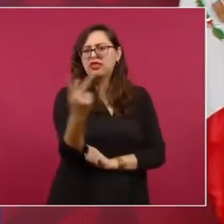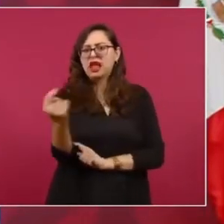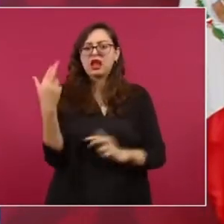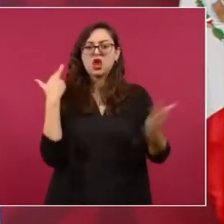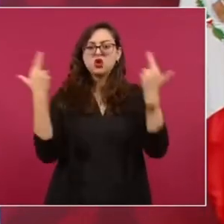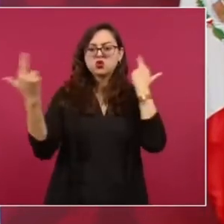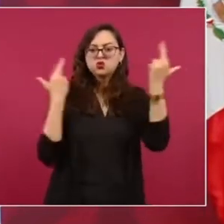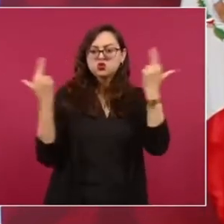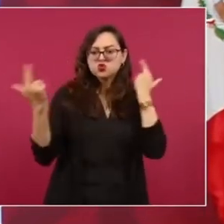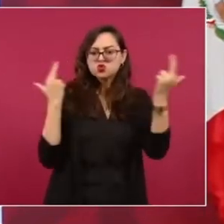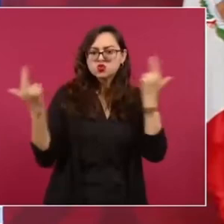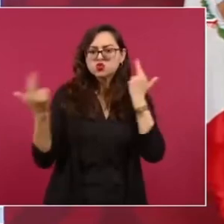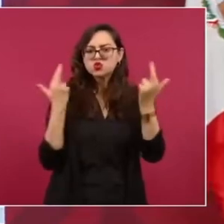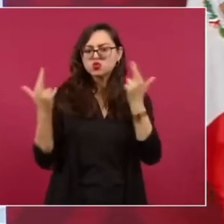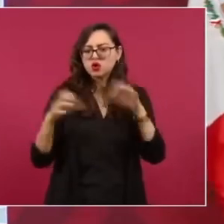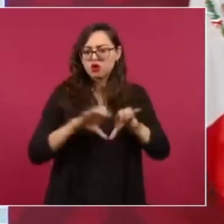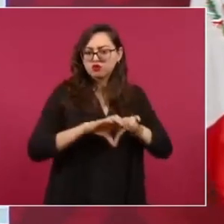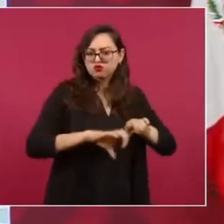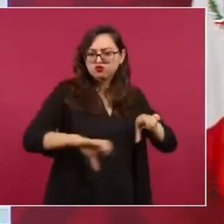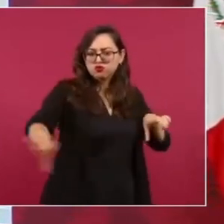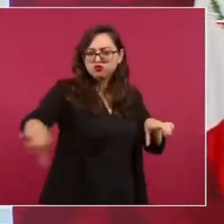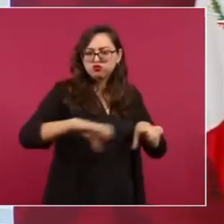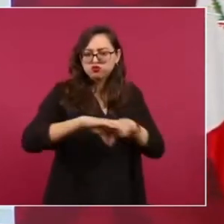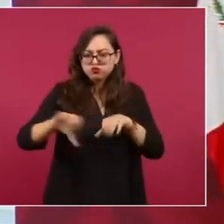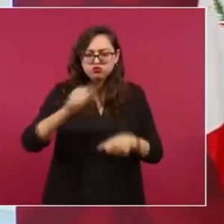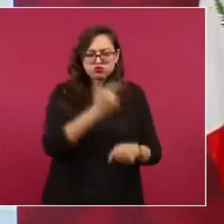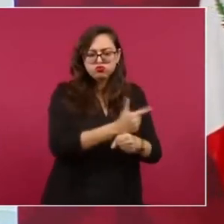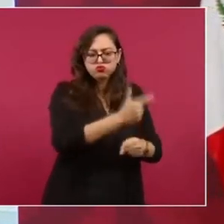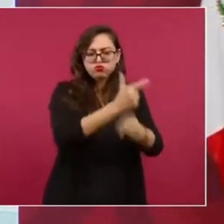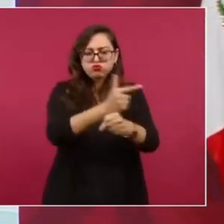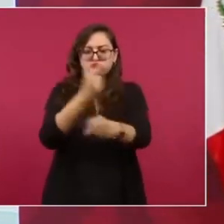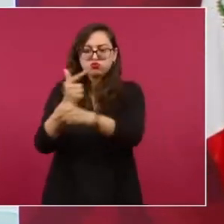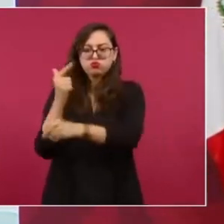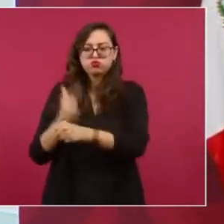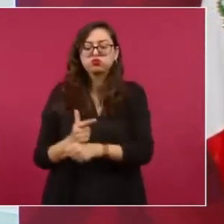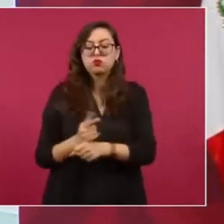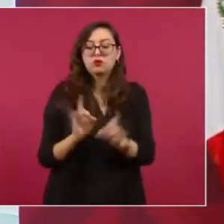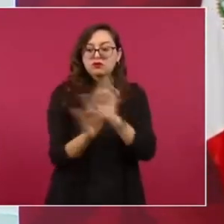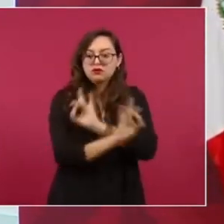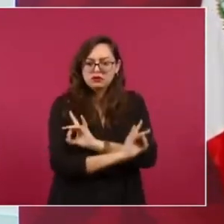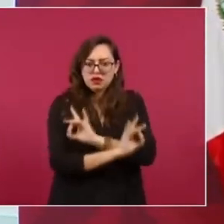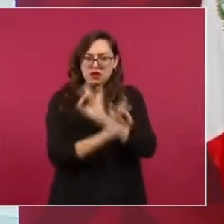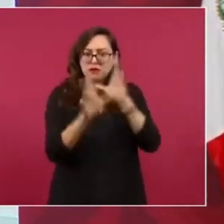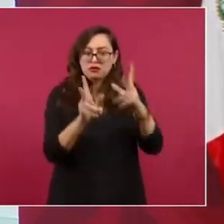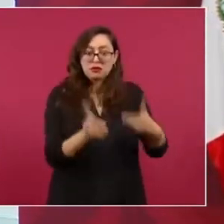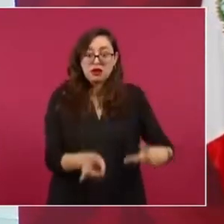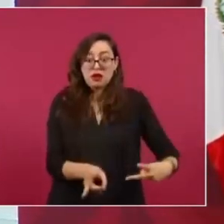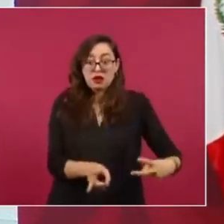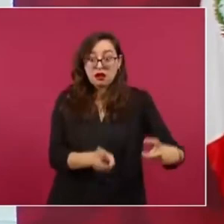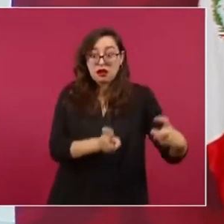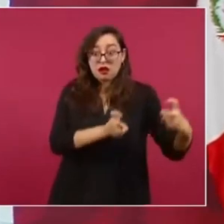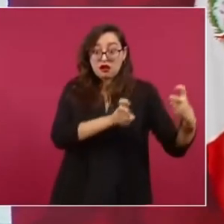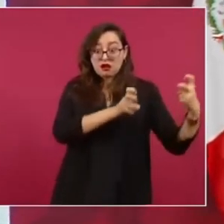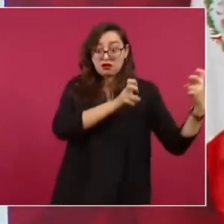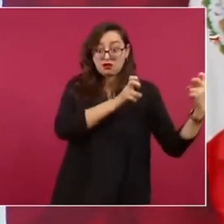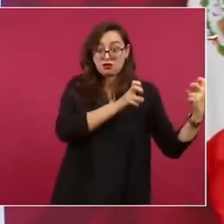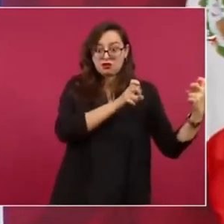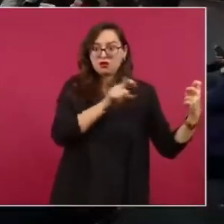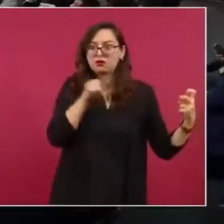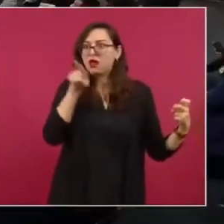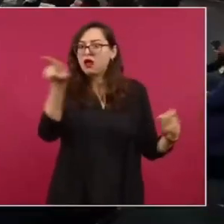los ductos contaban con sensores y cuando bajaban la presión de los